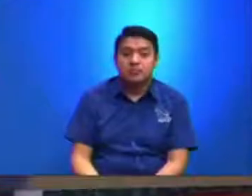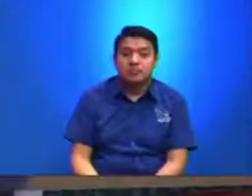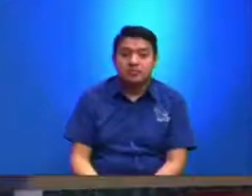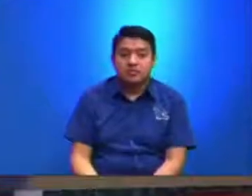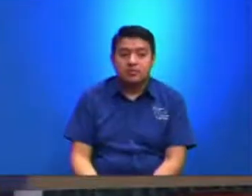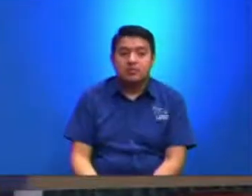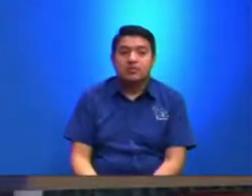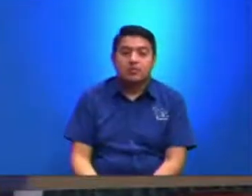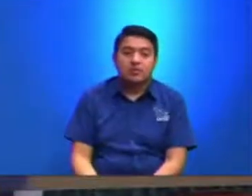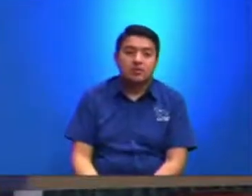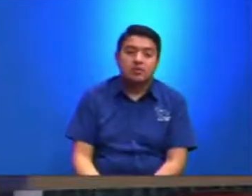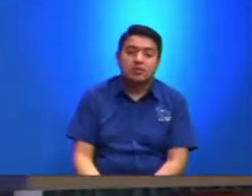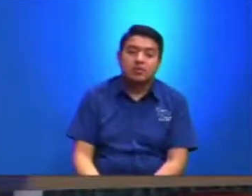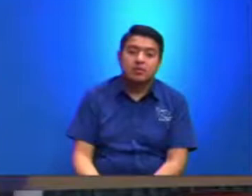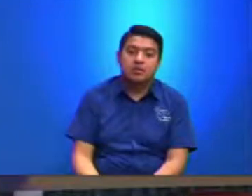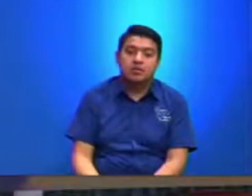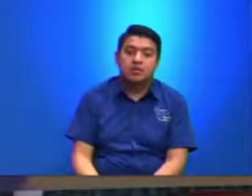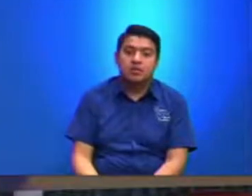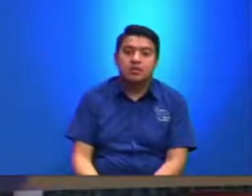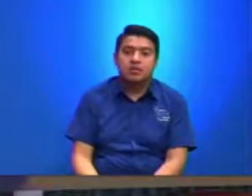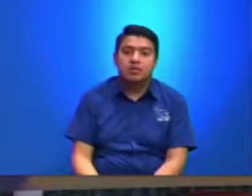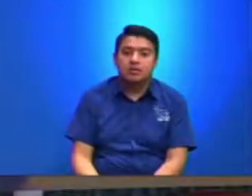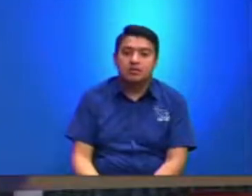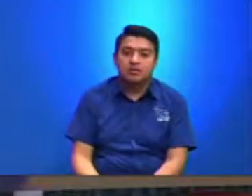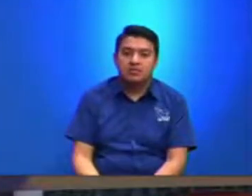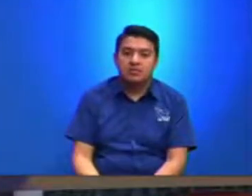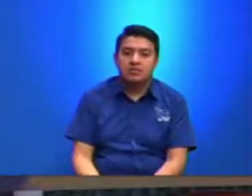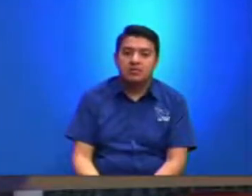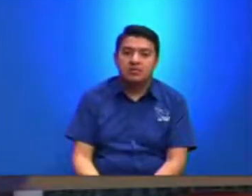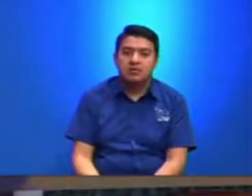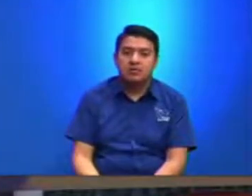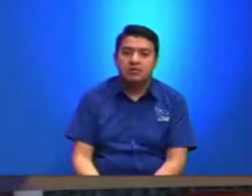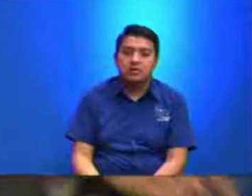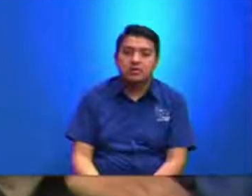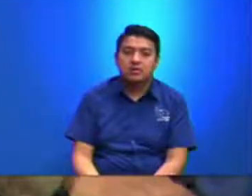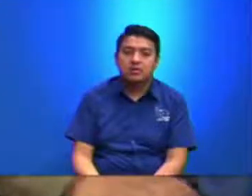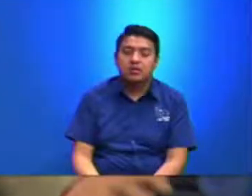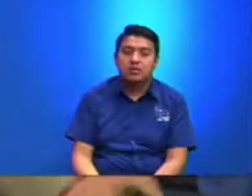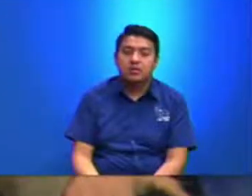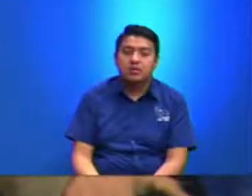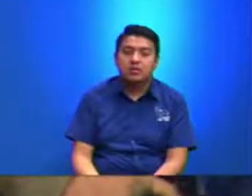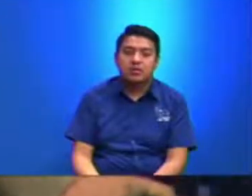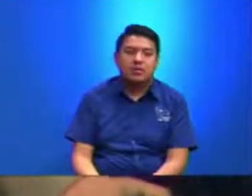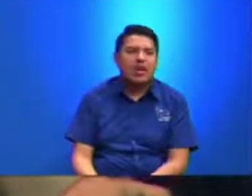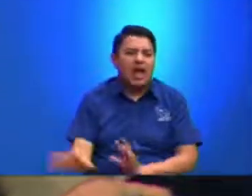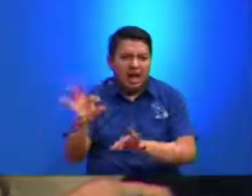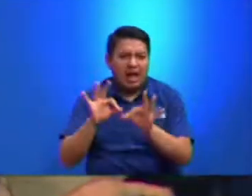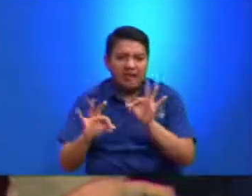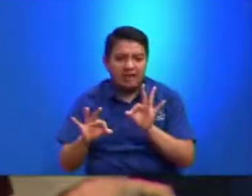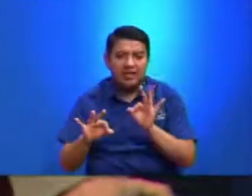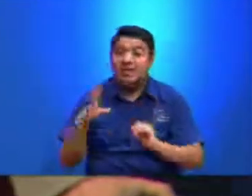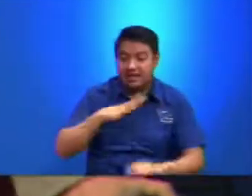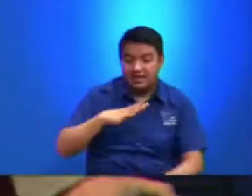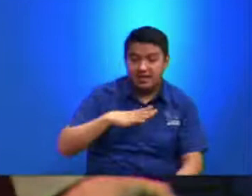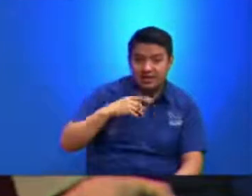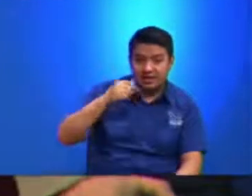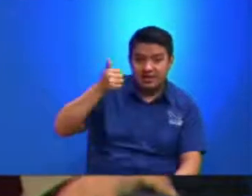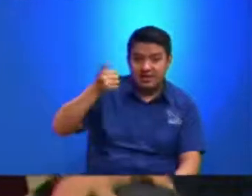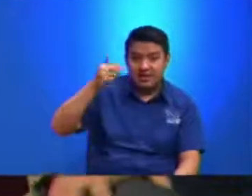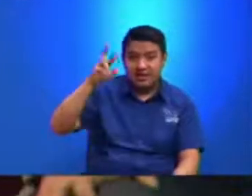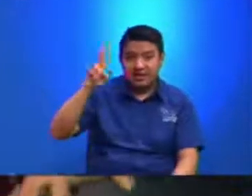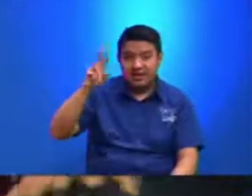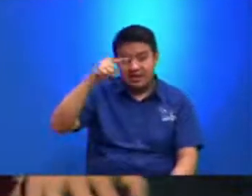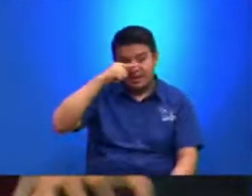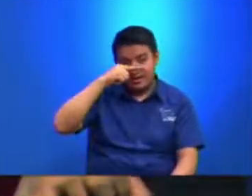enfermedad de Behçet, o como enfermedad… ¿Cómo así alguien tiene artritis y le puede dar ojo seco? Alguien que padece artritis puede tener